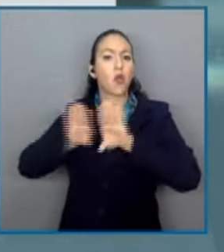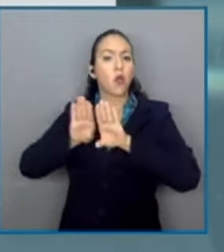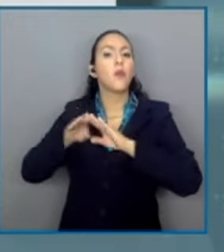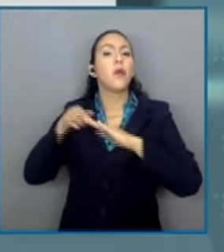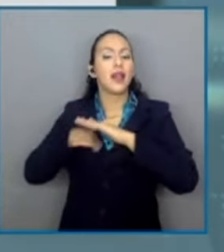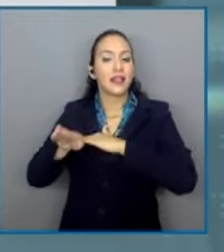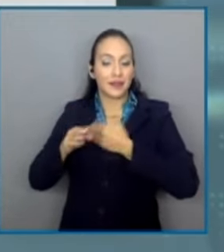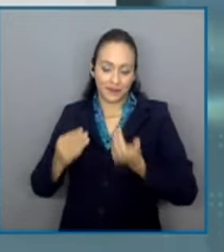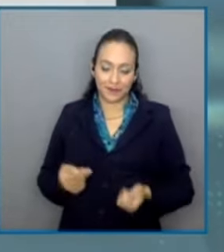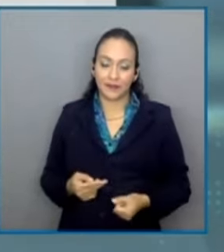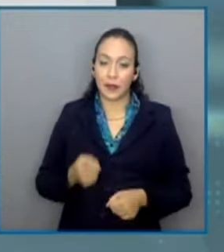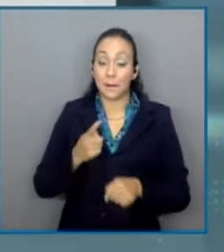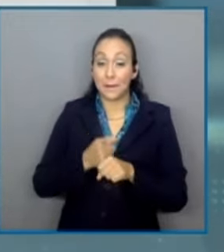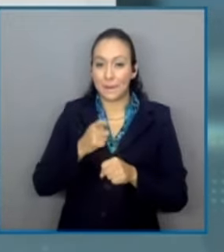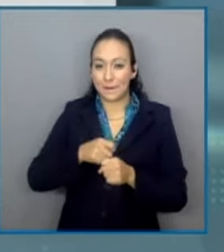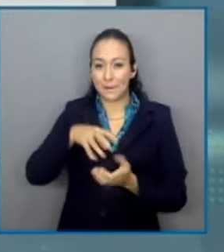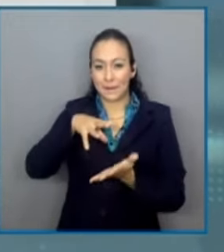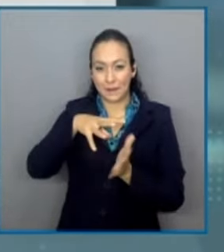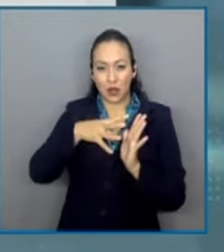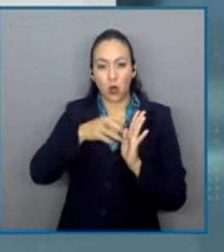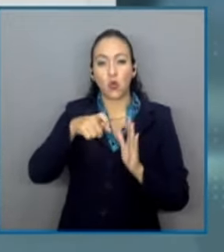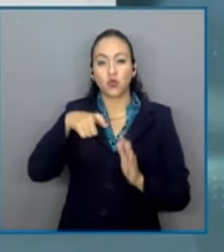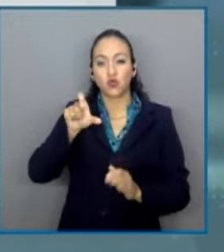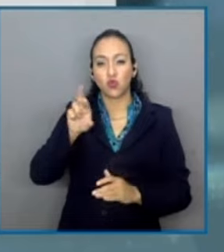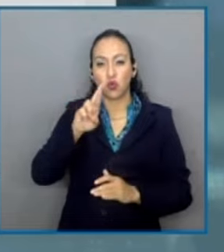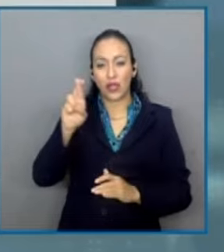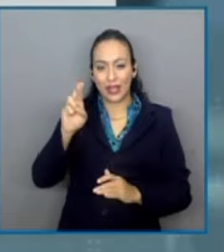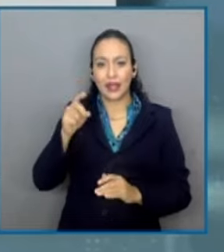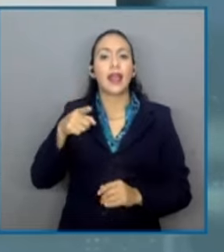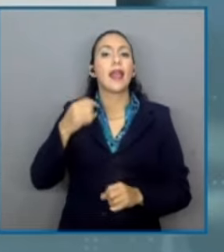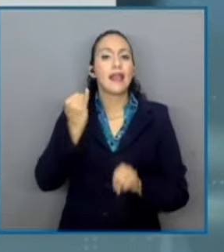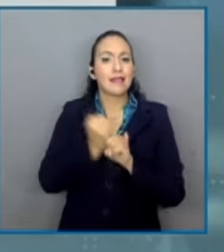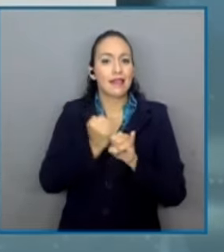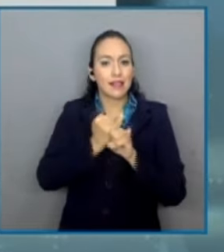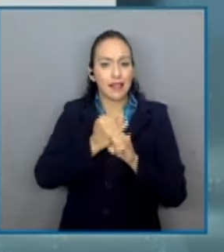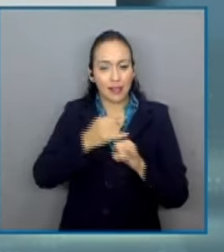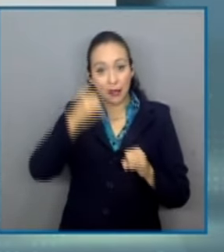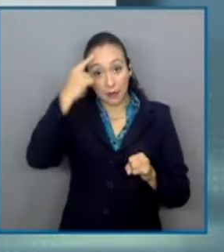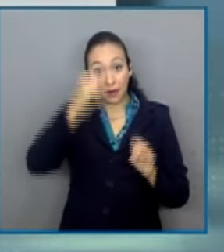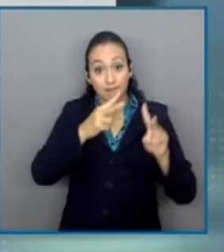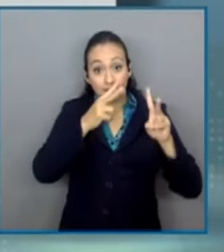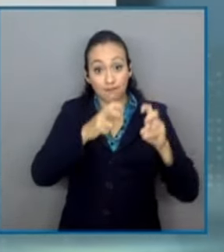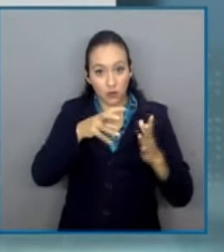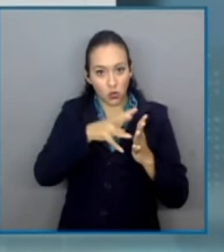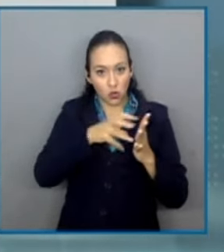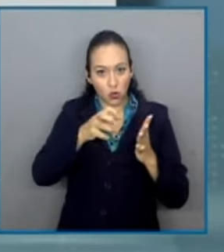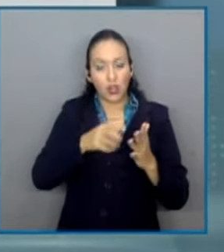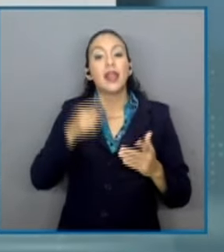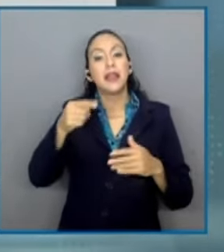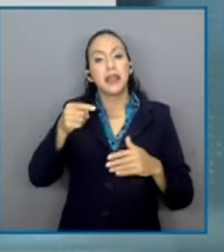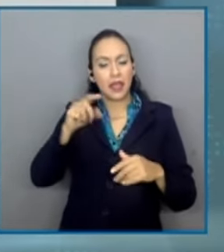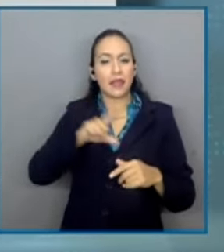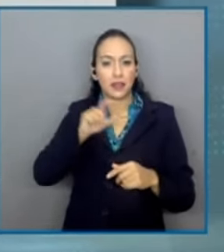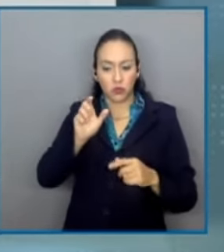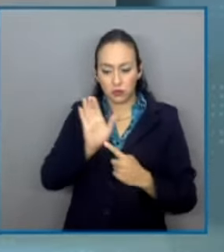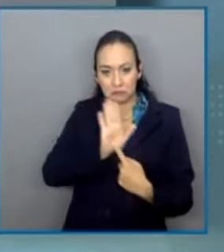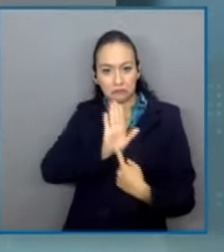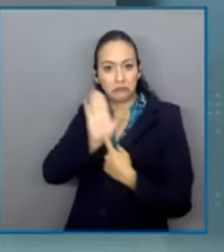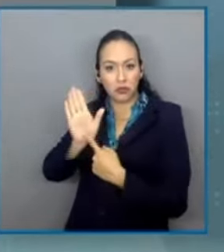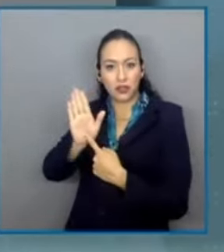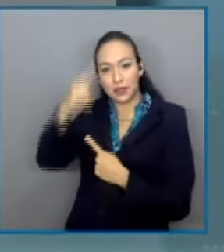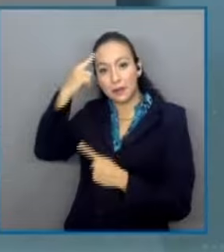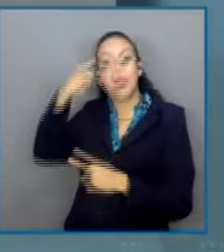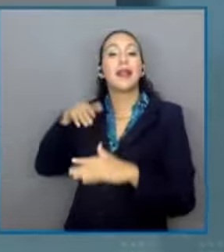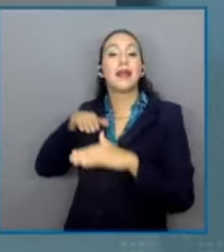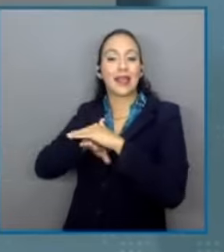obtiene mediante un registro en línea para reducir el uso de recursos y proteger el medio ambiente, además de garantizar la